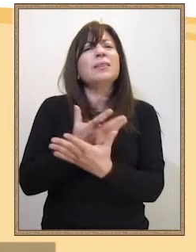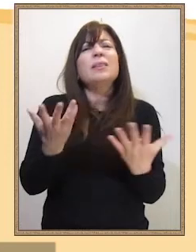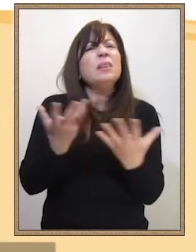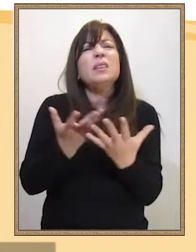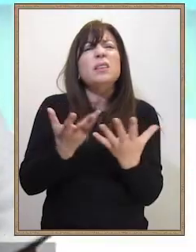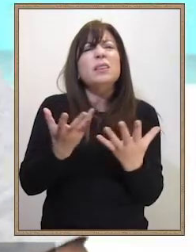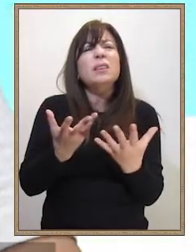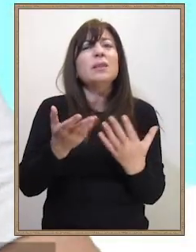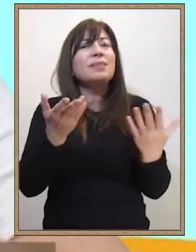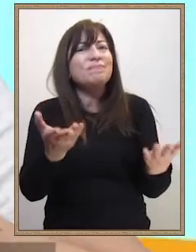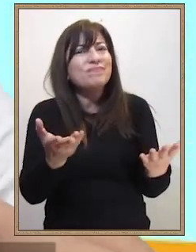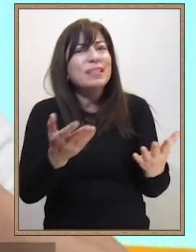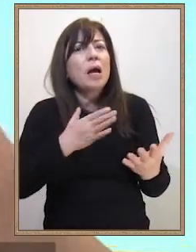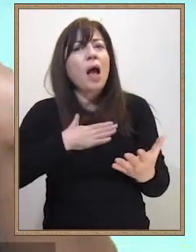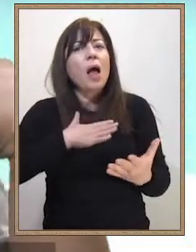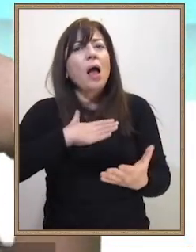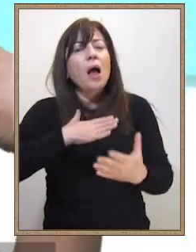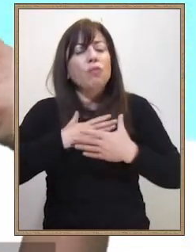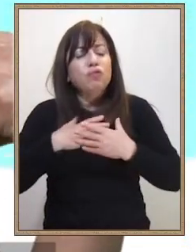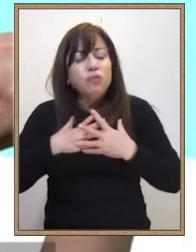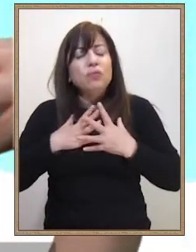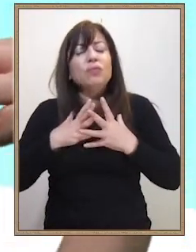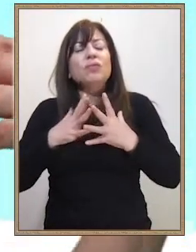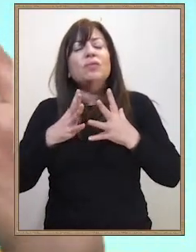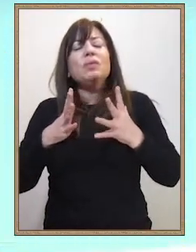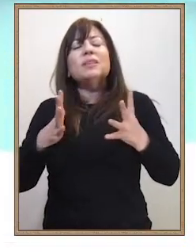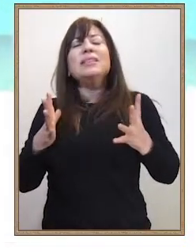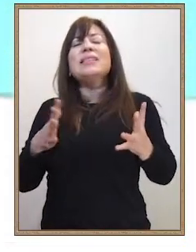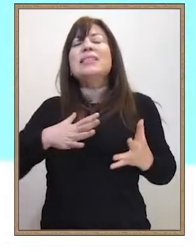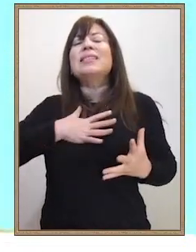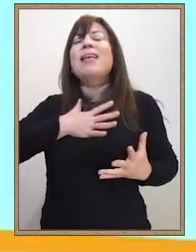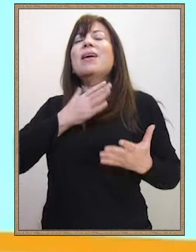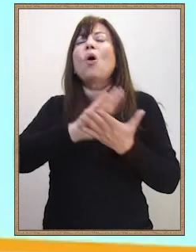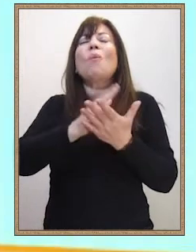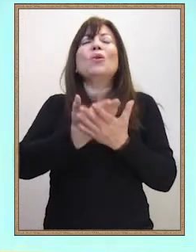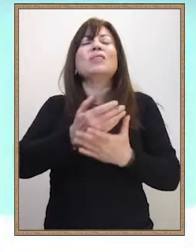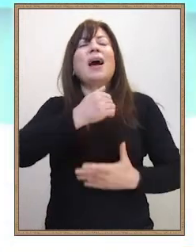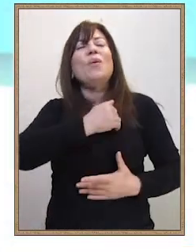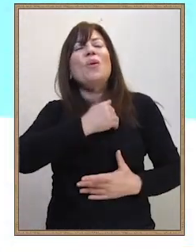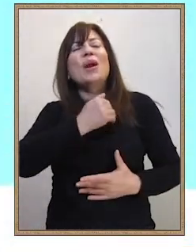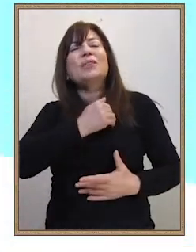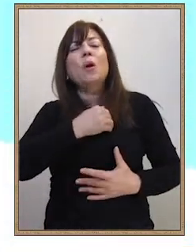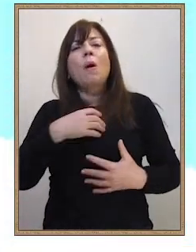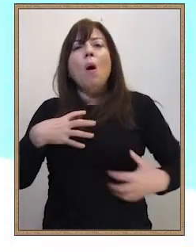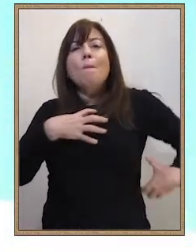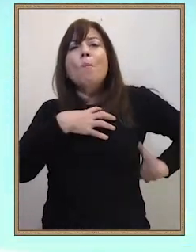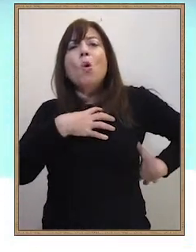mucho a abrir nuestro pecho, a sentir cómo está nuestro corazón y